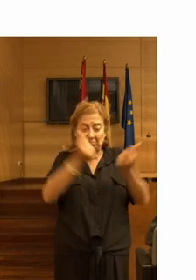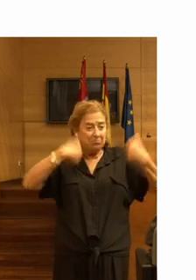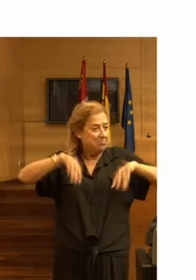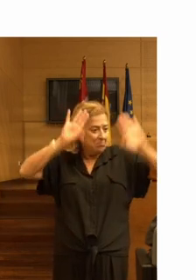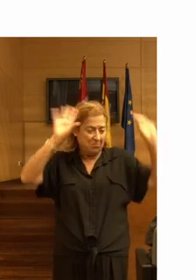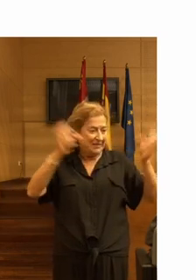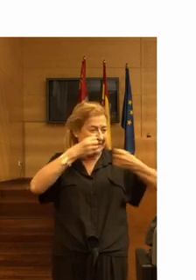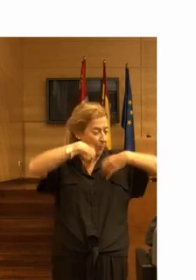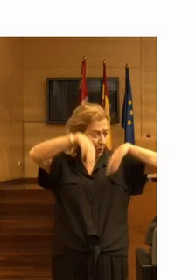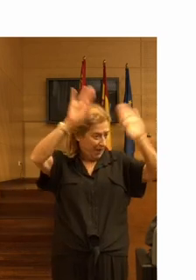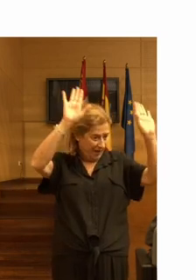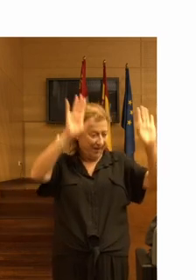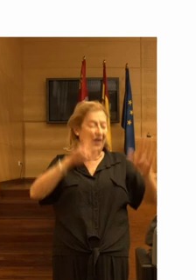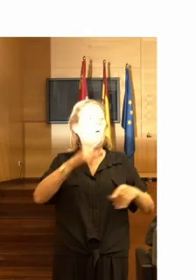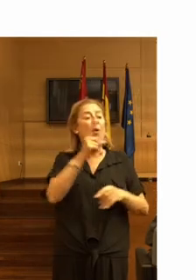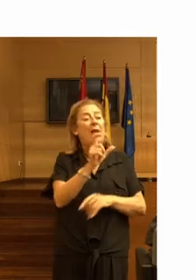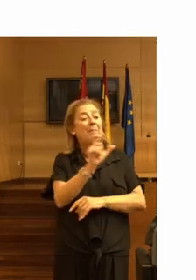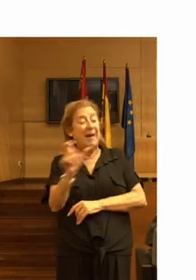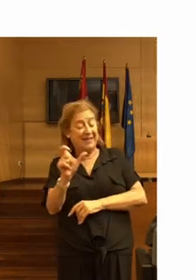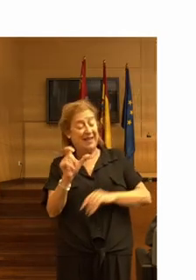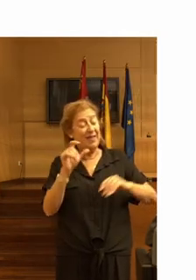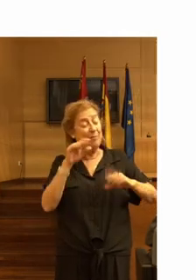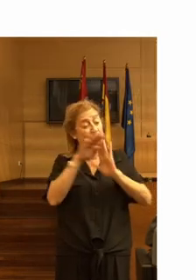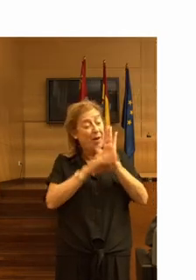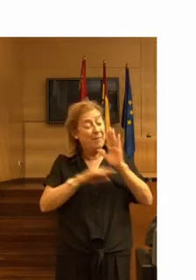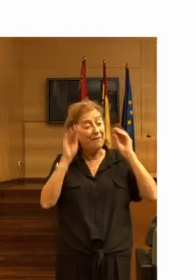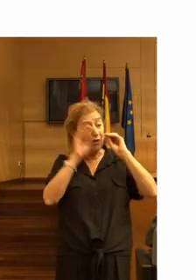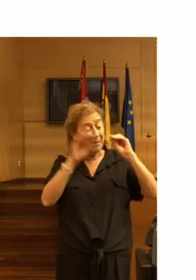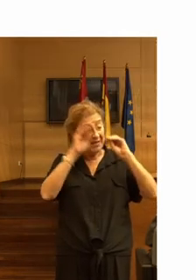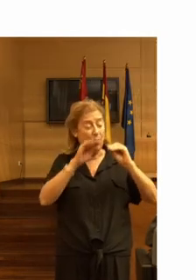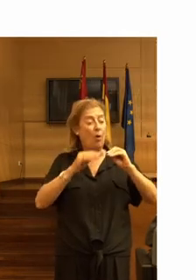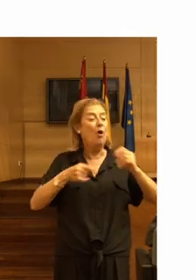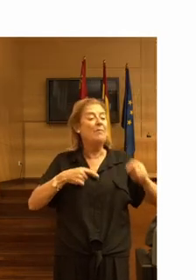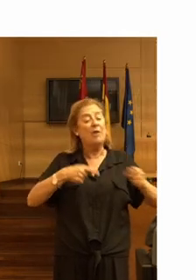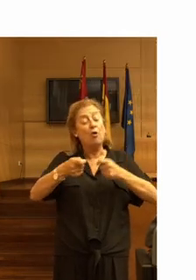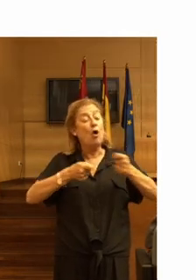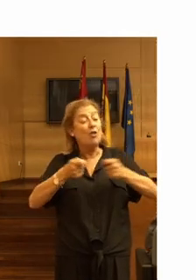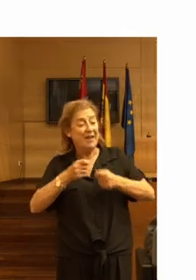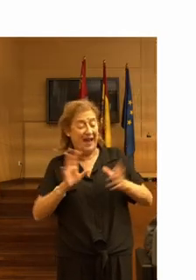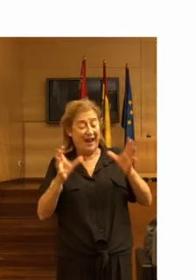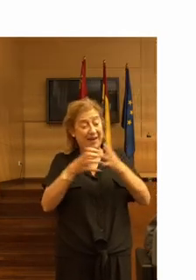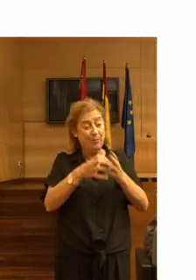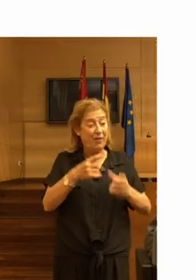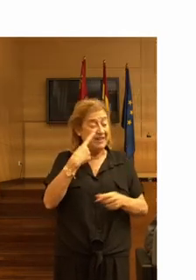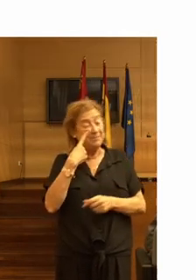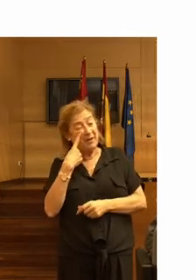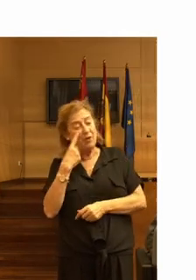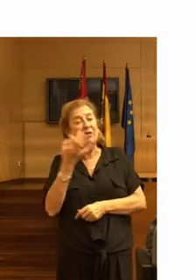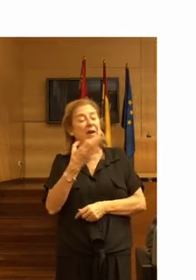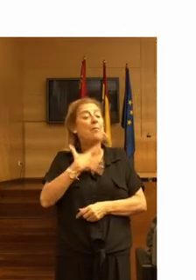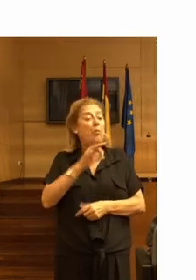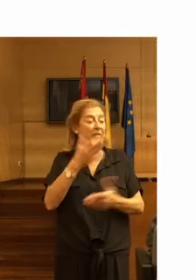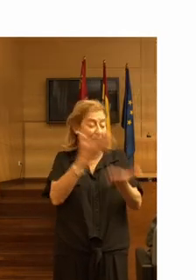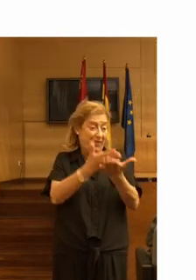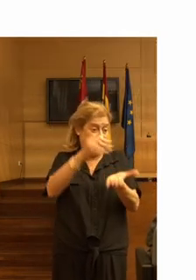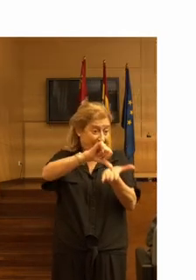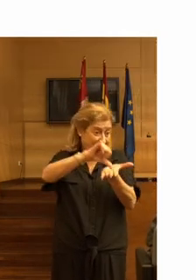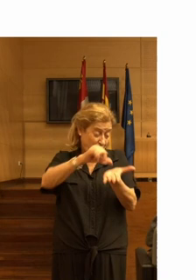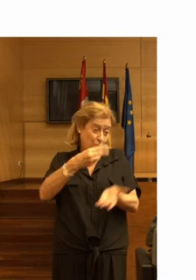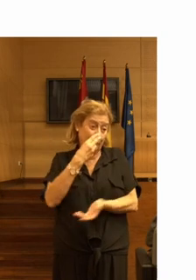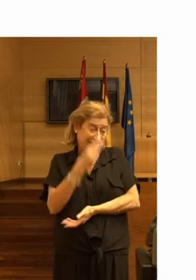Parte del programa formativo era coordinar con el equipo de inspección qué cosas pueden solicitar a los centros en